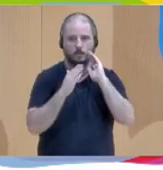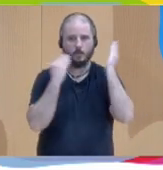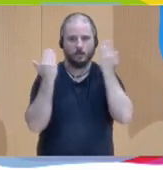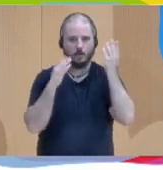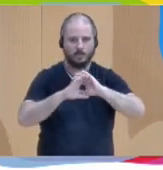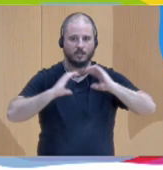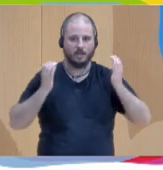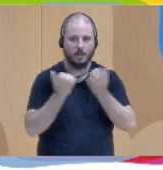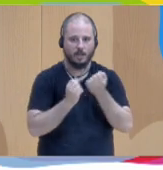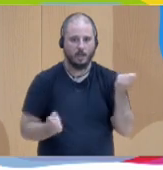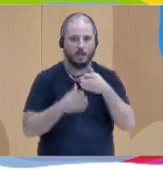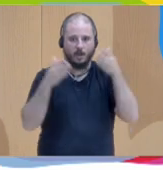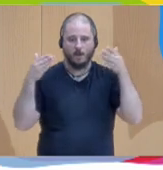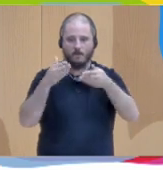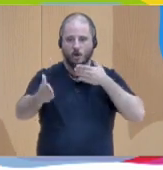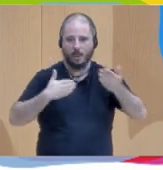dialógico